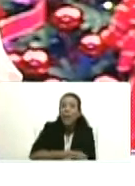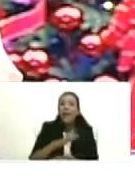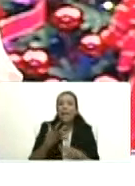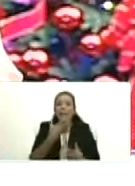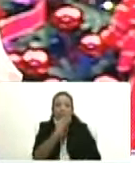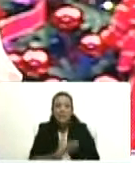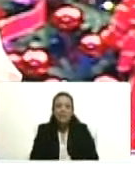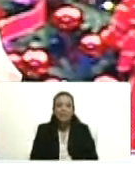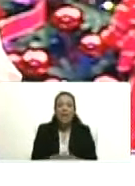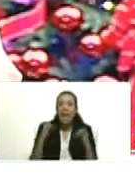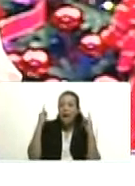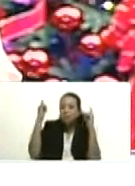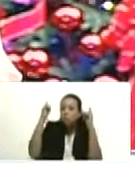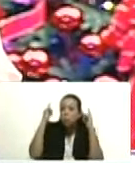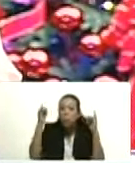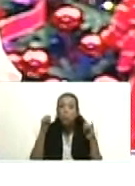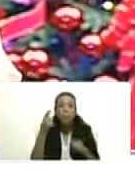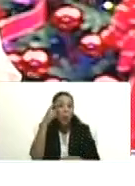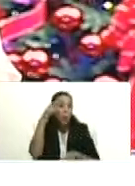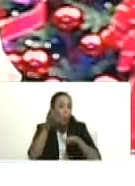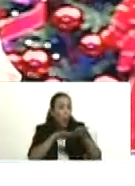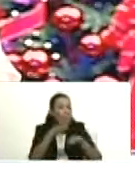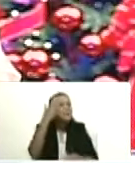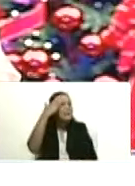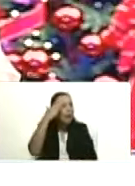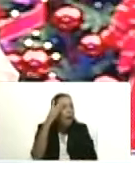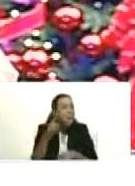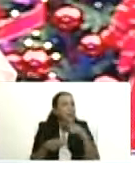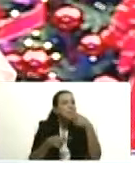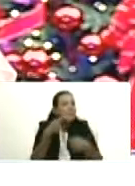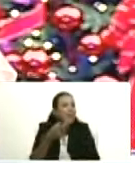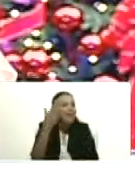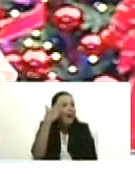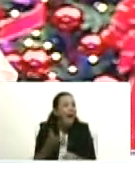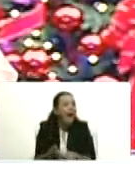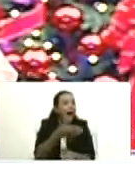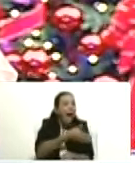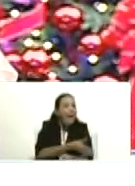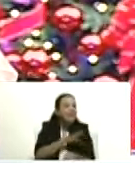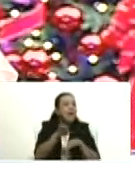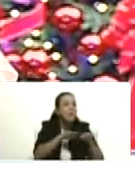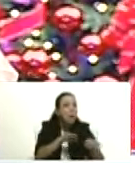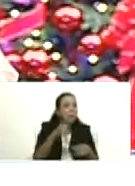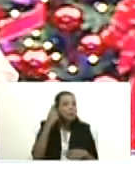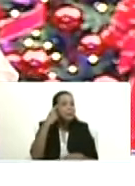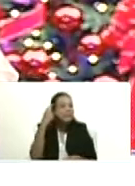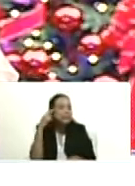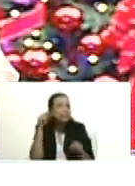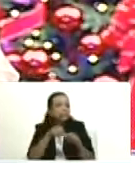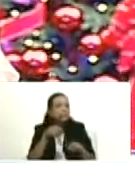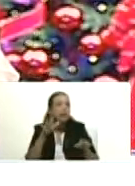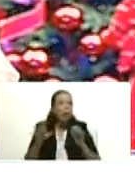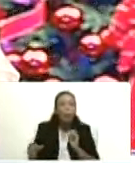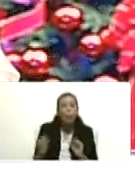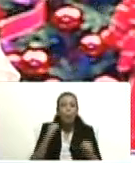rumba, jueves. Ustedes saben que los venezolanos y las venezolanas desde el jueves lo que estamos es pendiente